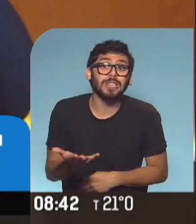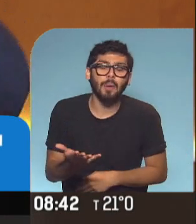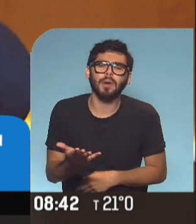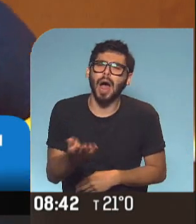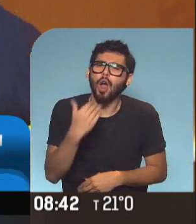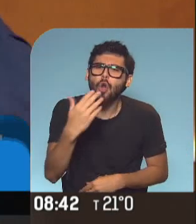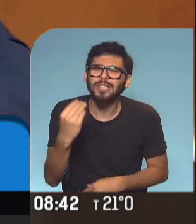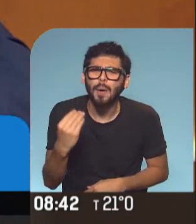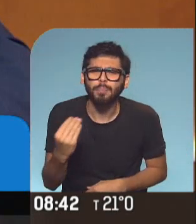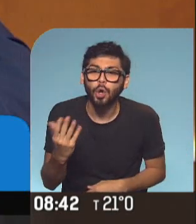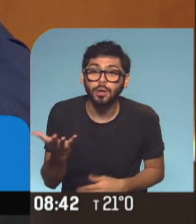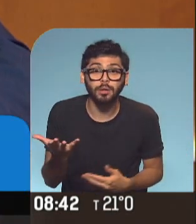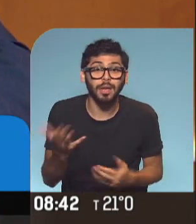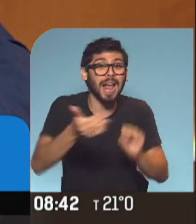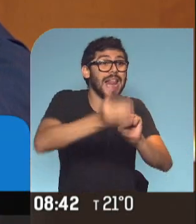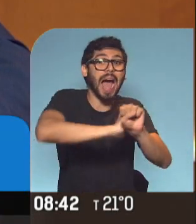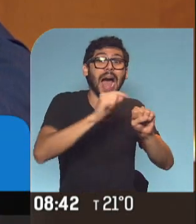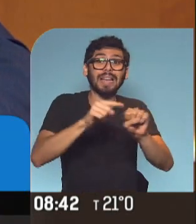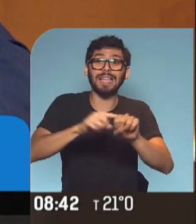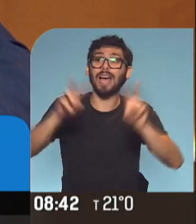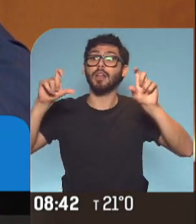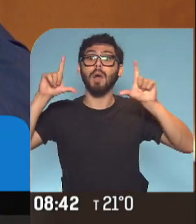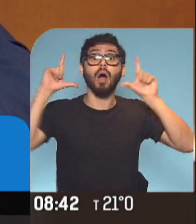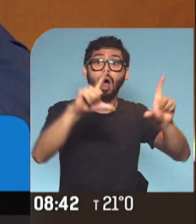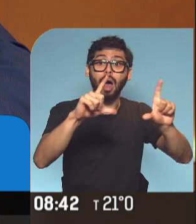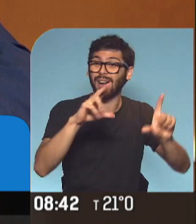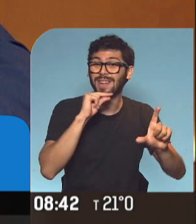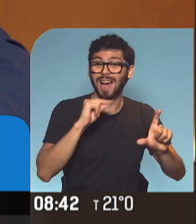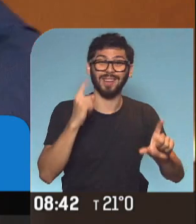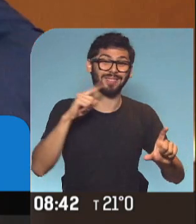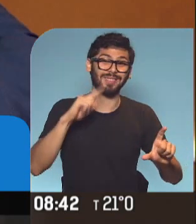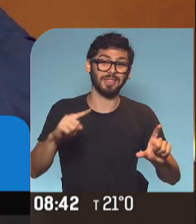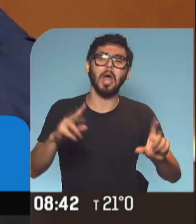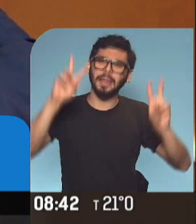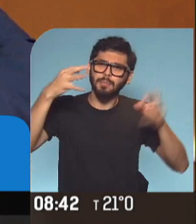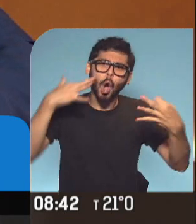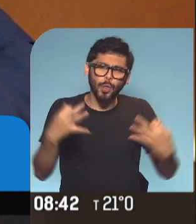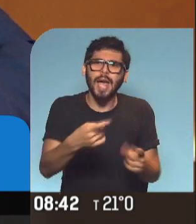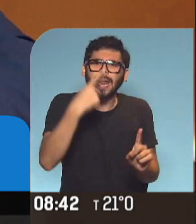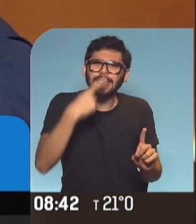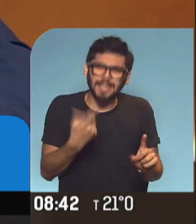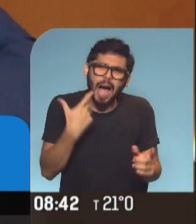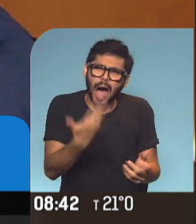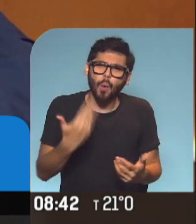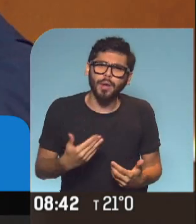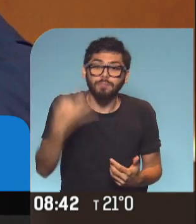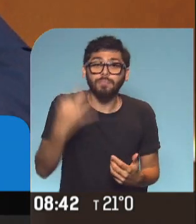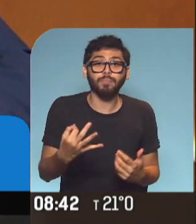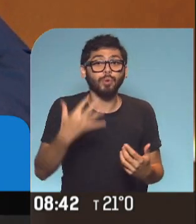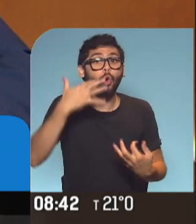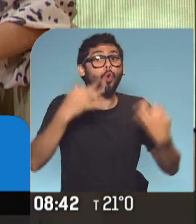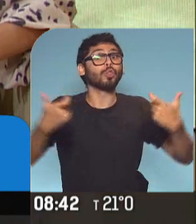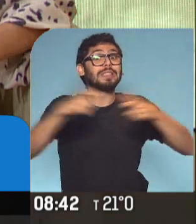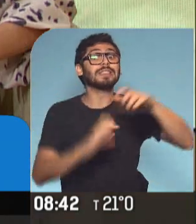no sabe por el blindaje mediático que tiene a horacio rodríguez larreta tengo cuando quieran hablamos de la justicia de la ciudad qué empresa es un tema muy interesante fundamentalmente el tribunal superior justicia